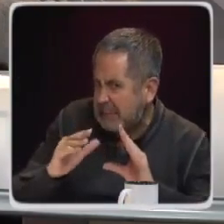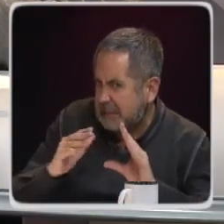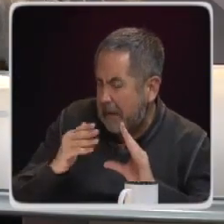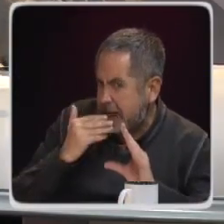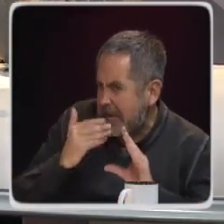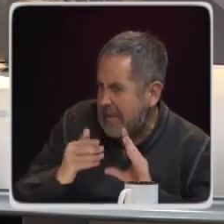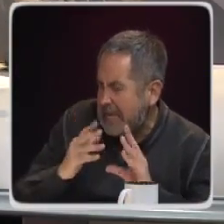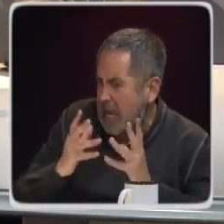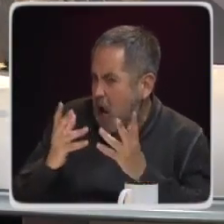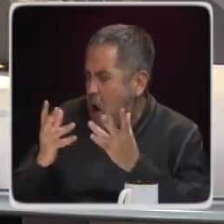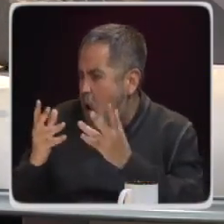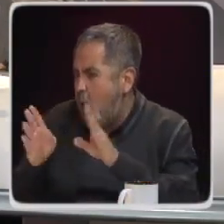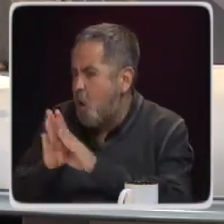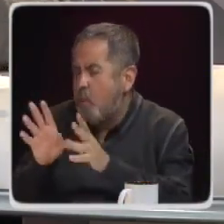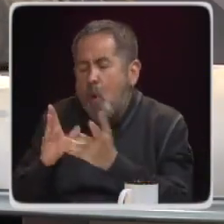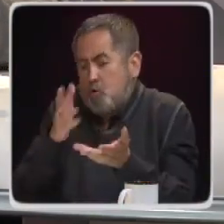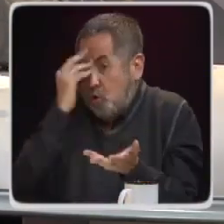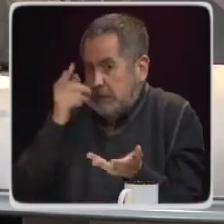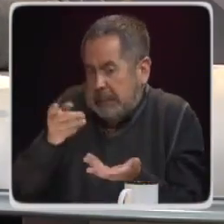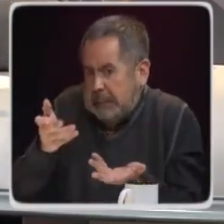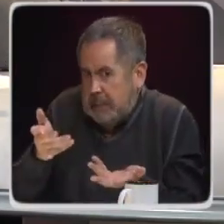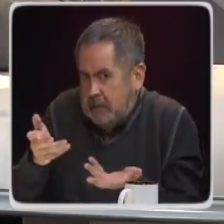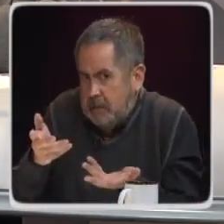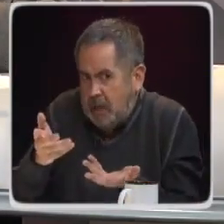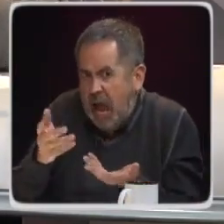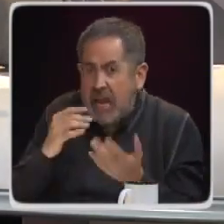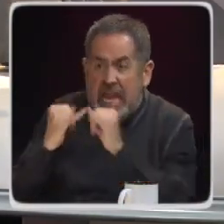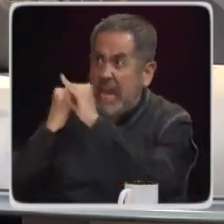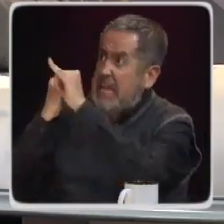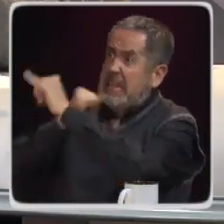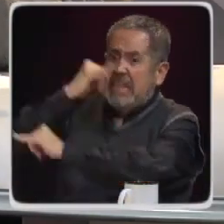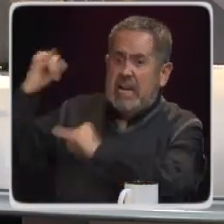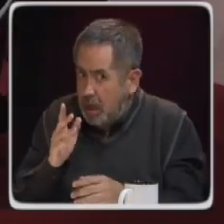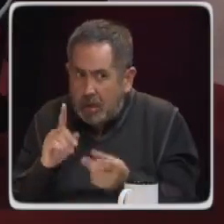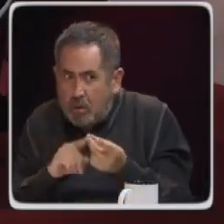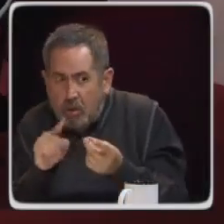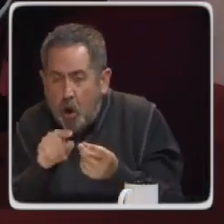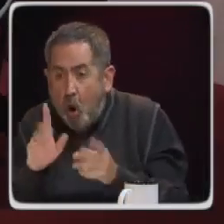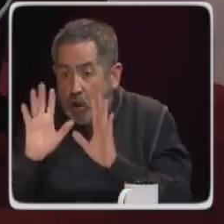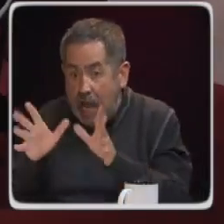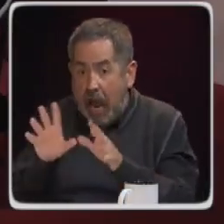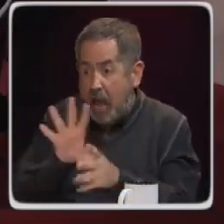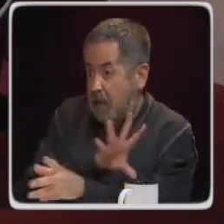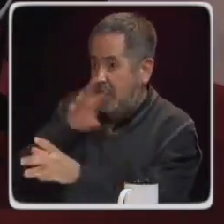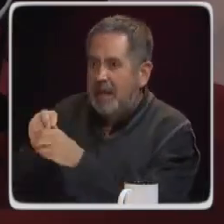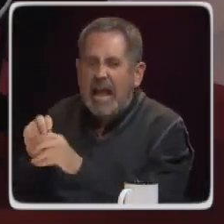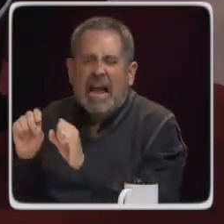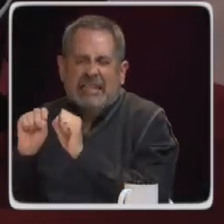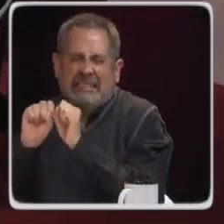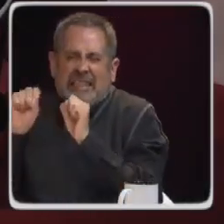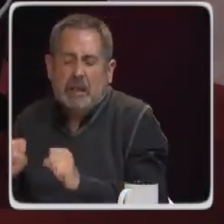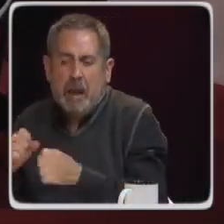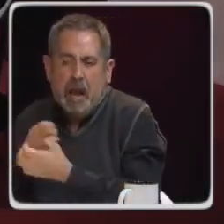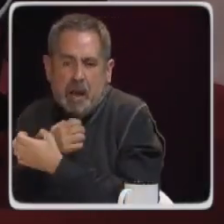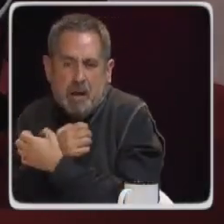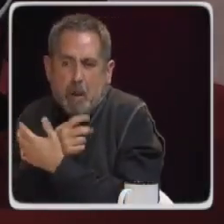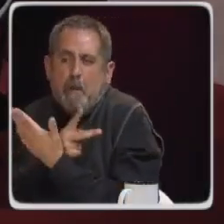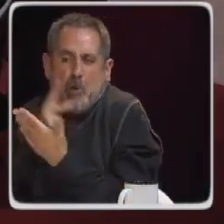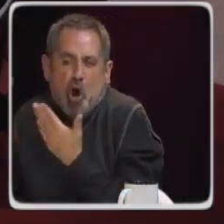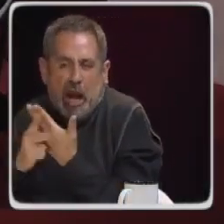las iniciativas que han llegado a la Cámara, y que por esto le damos respuesta a la Suprema Corte de Justicia en este